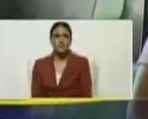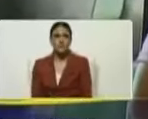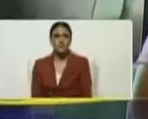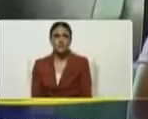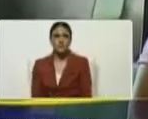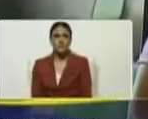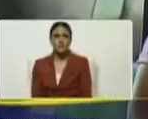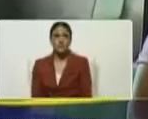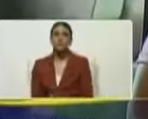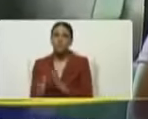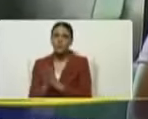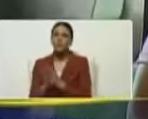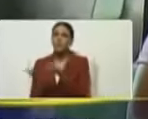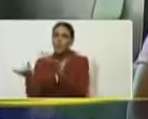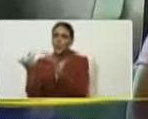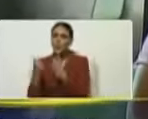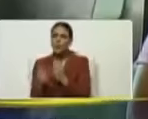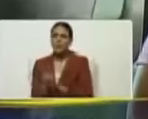Dime.